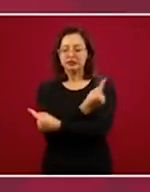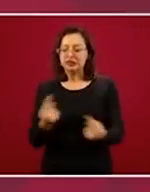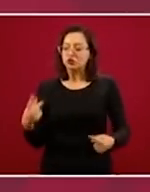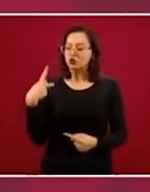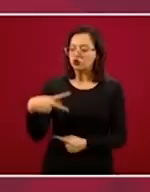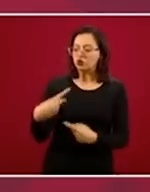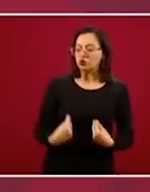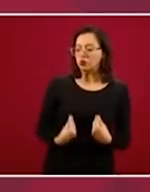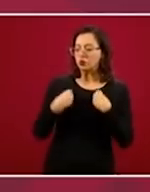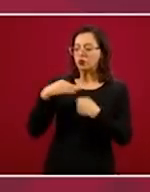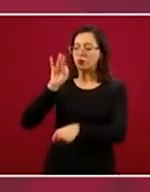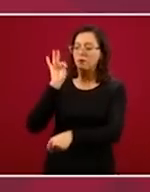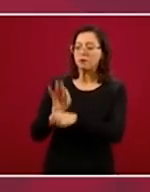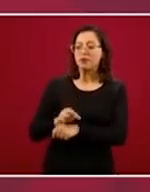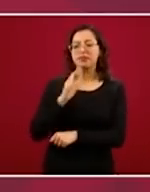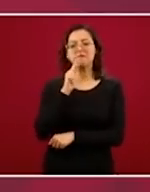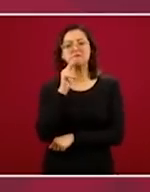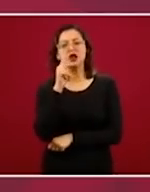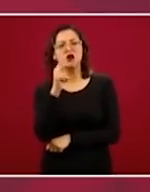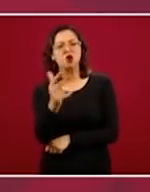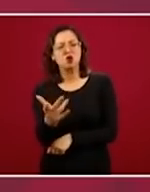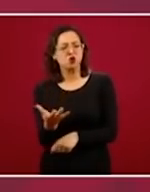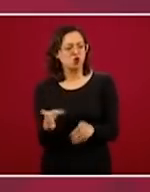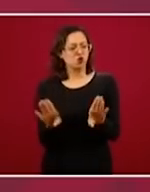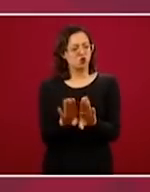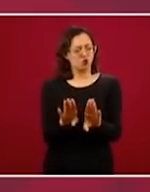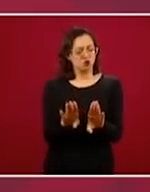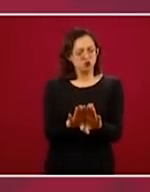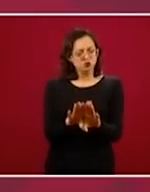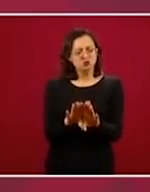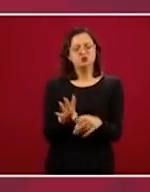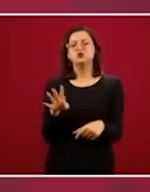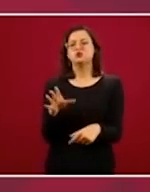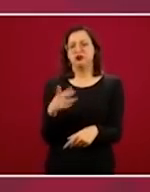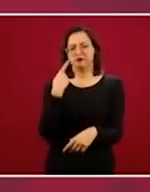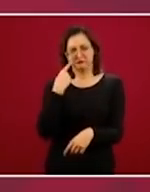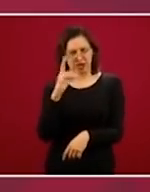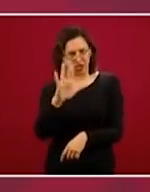por qué estamos